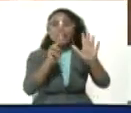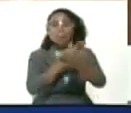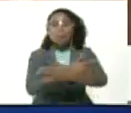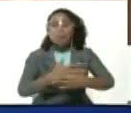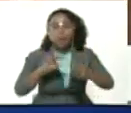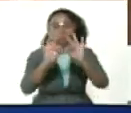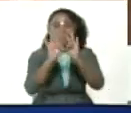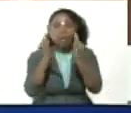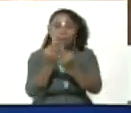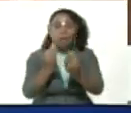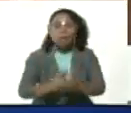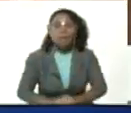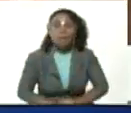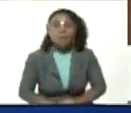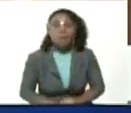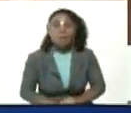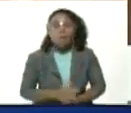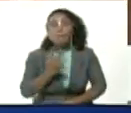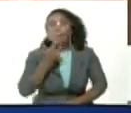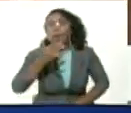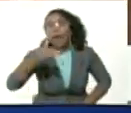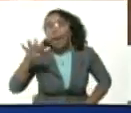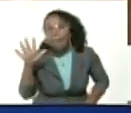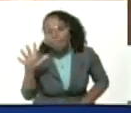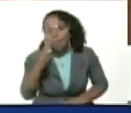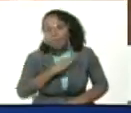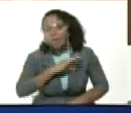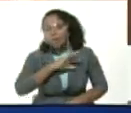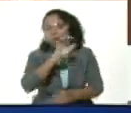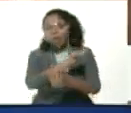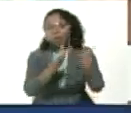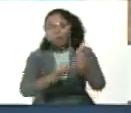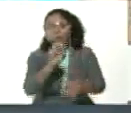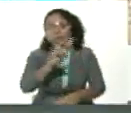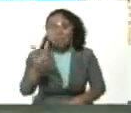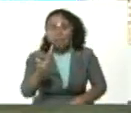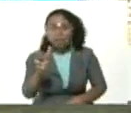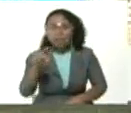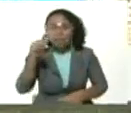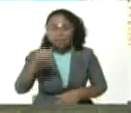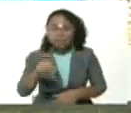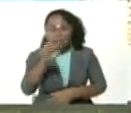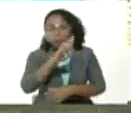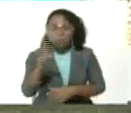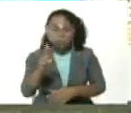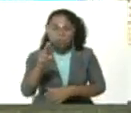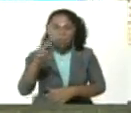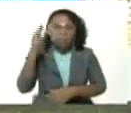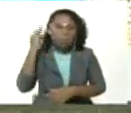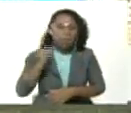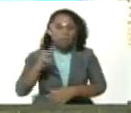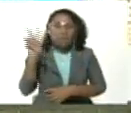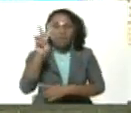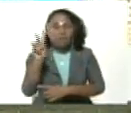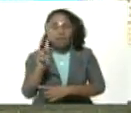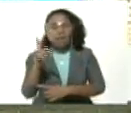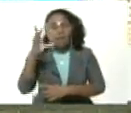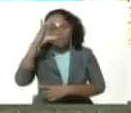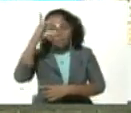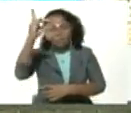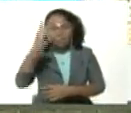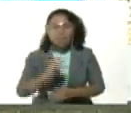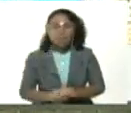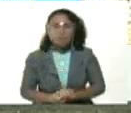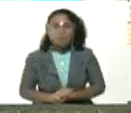de familias. Por ejemplo, señora vicepresidenta ejecutiva de la República Bolivariana de Venezuela, doctora Delcy Eloína Rodríguez